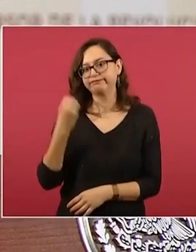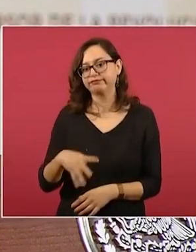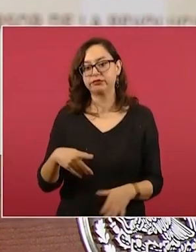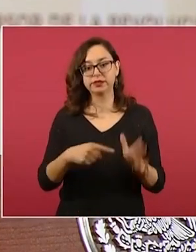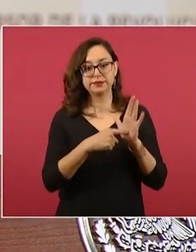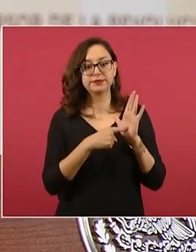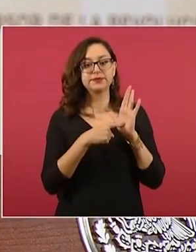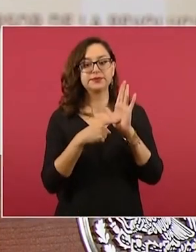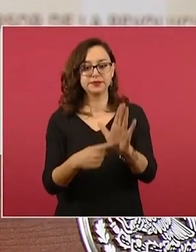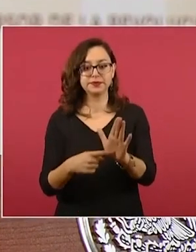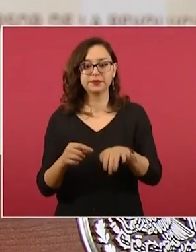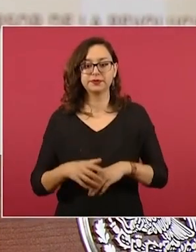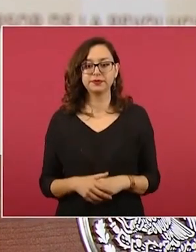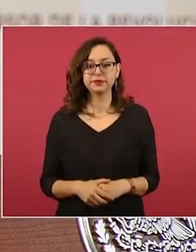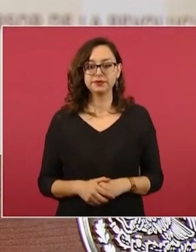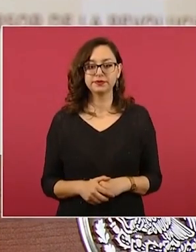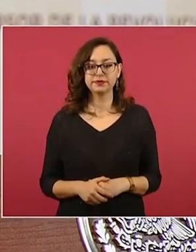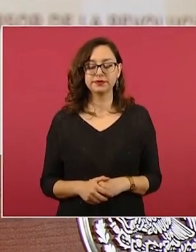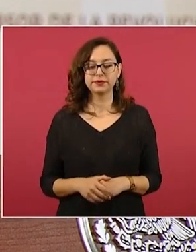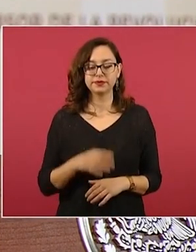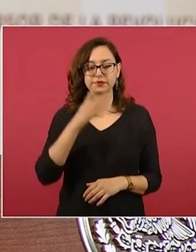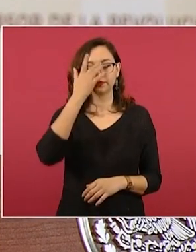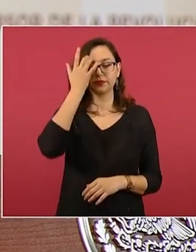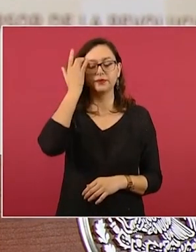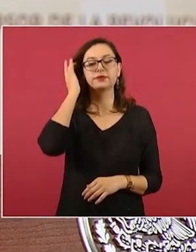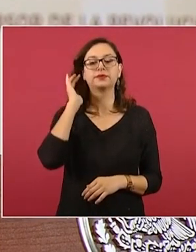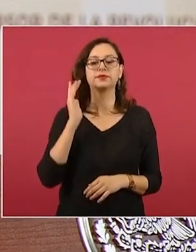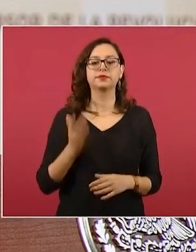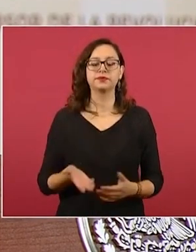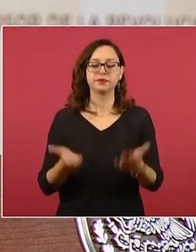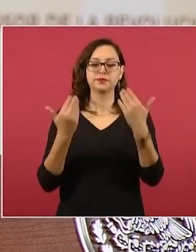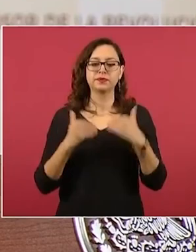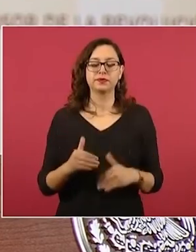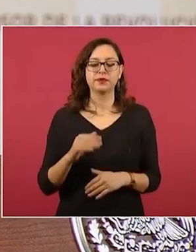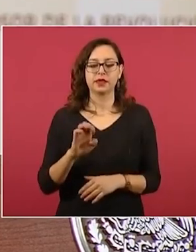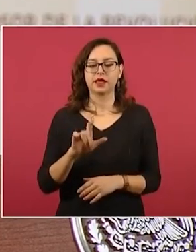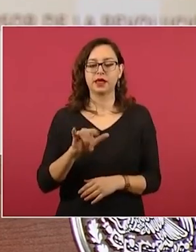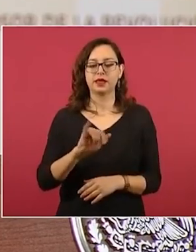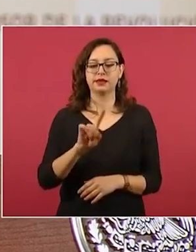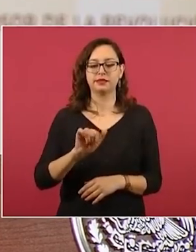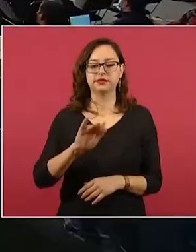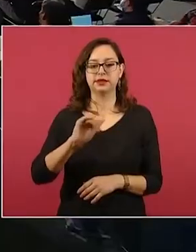Entonces vamos a empezar con Elizabeth.